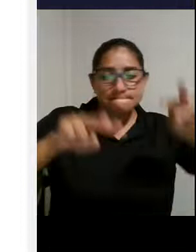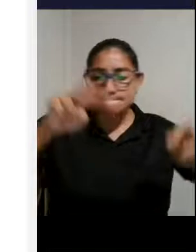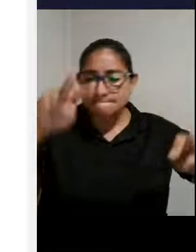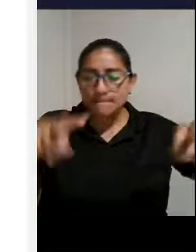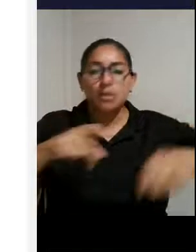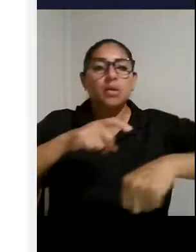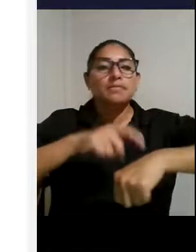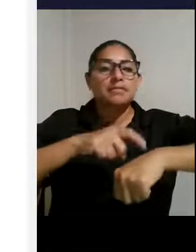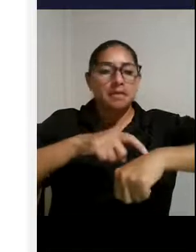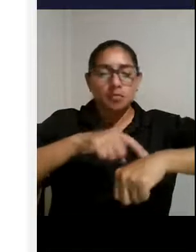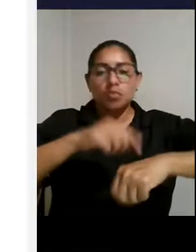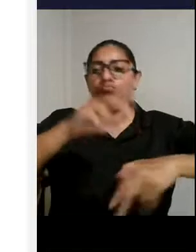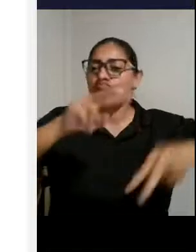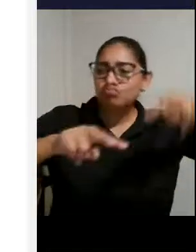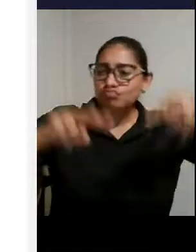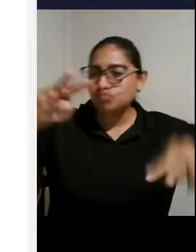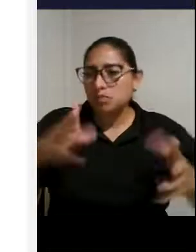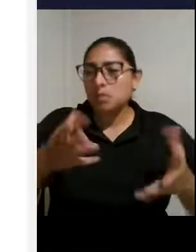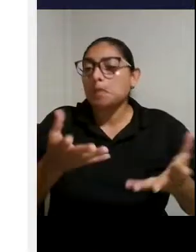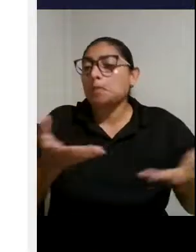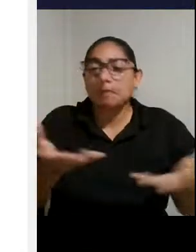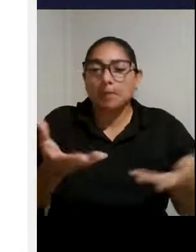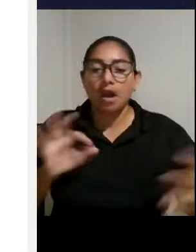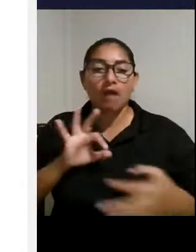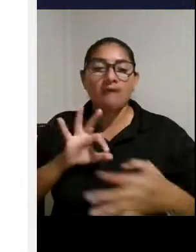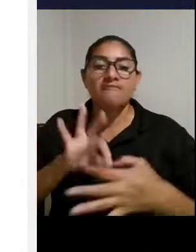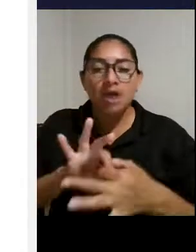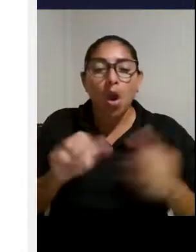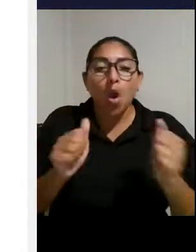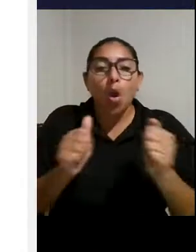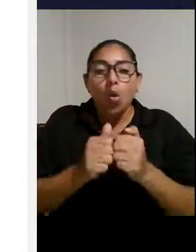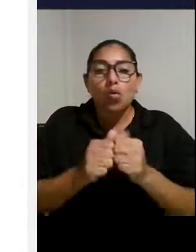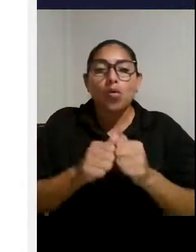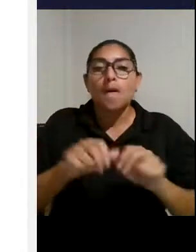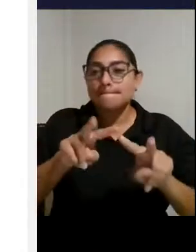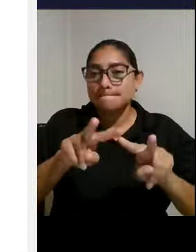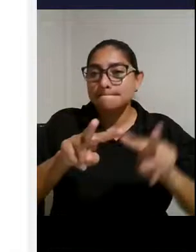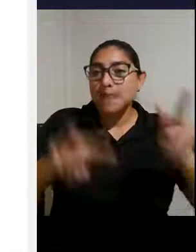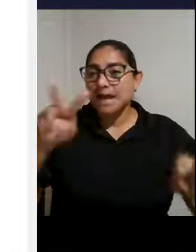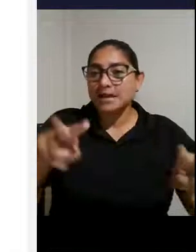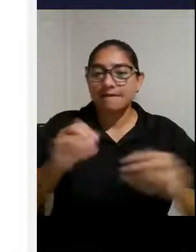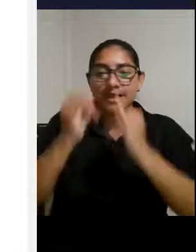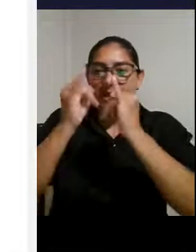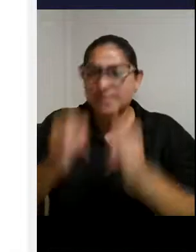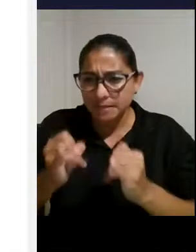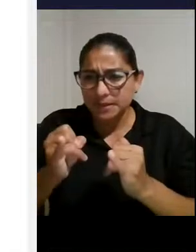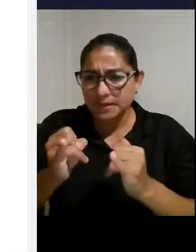tiempo o porque están relacionadas con una variable independiente.